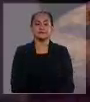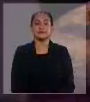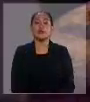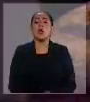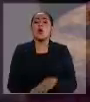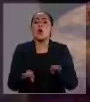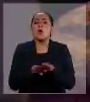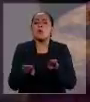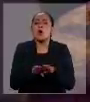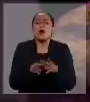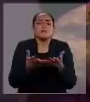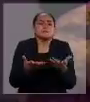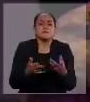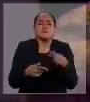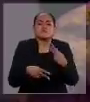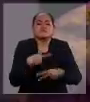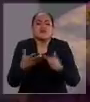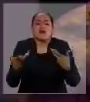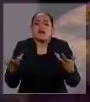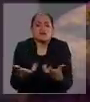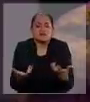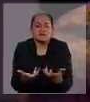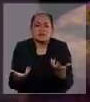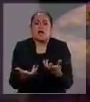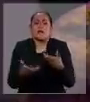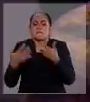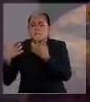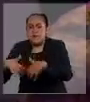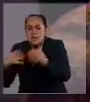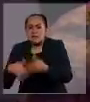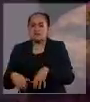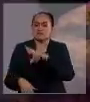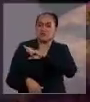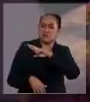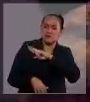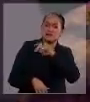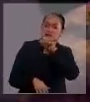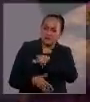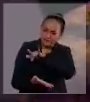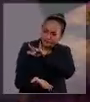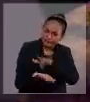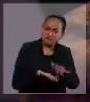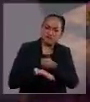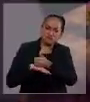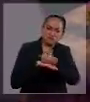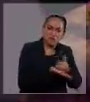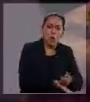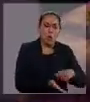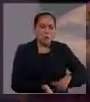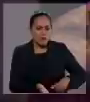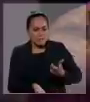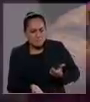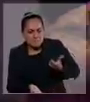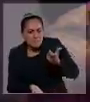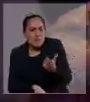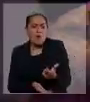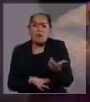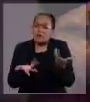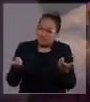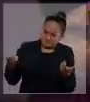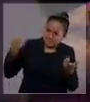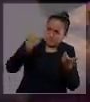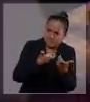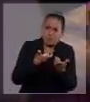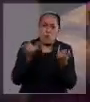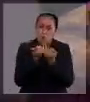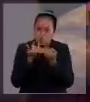¿cómo implicar a la iniciativa privada también para que esto no sea un gasto solo público o mayoritariamente público, como lo sigue siendo en